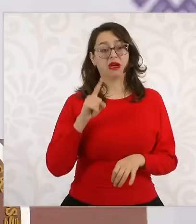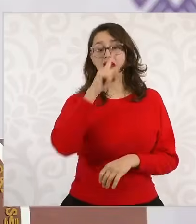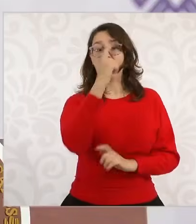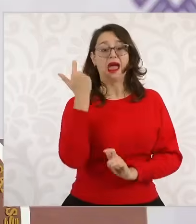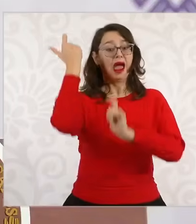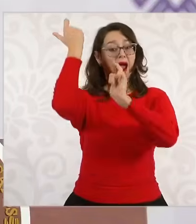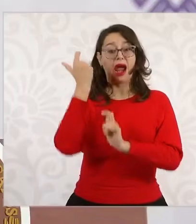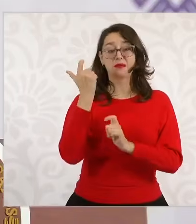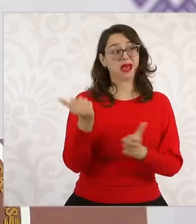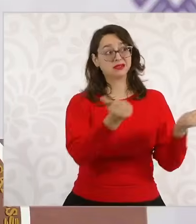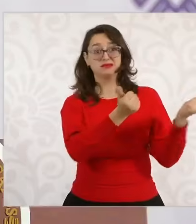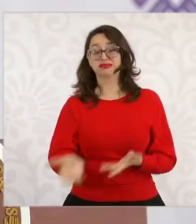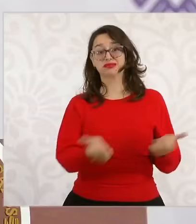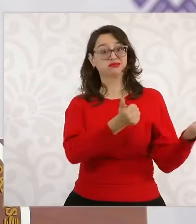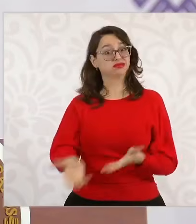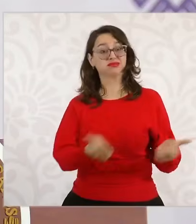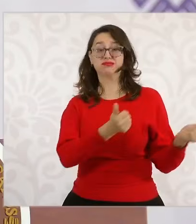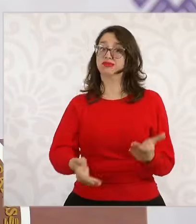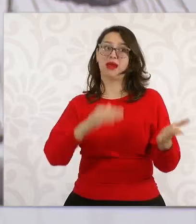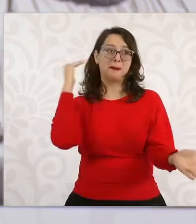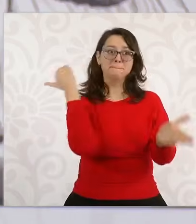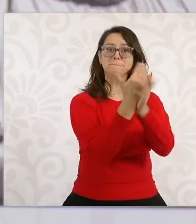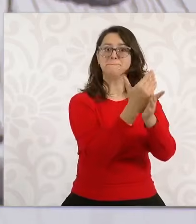controlen la entrada de armas de Estados Unidos a México.